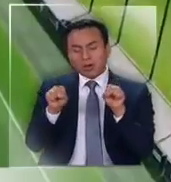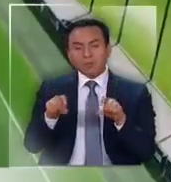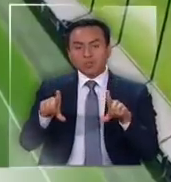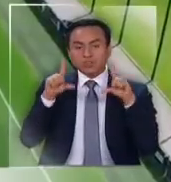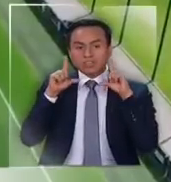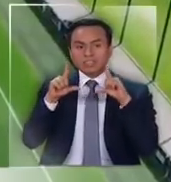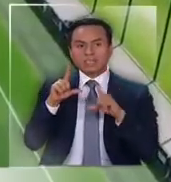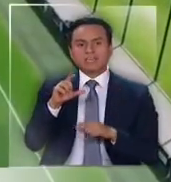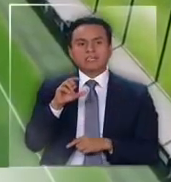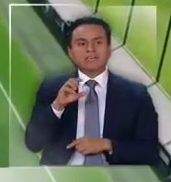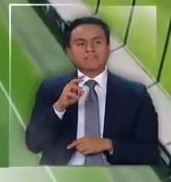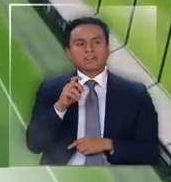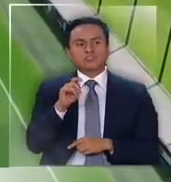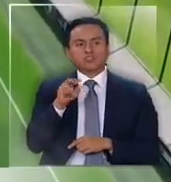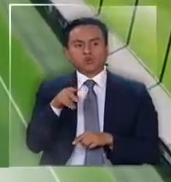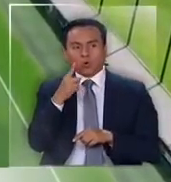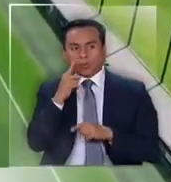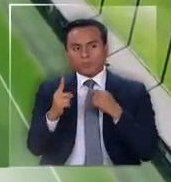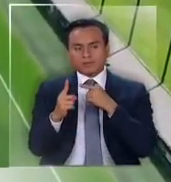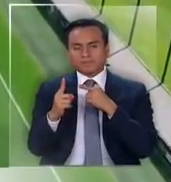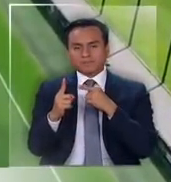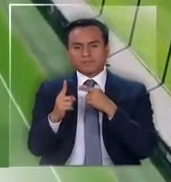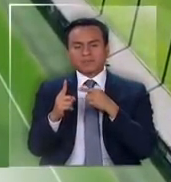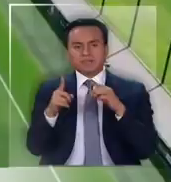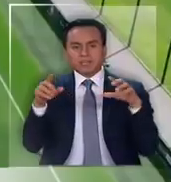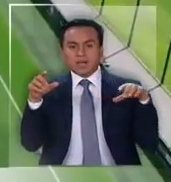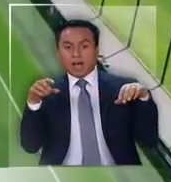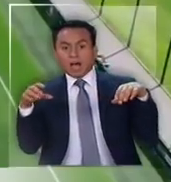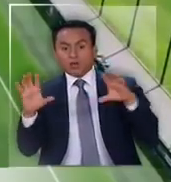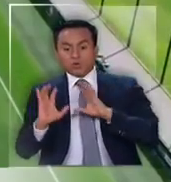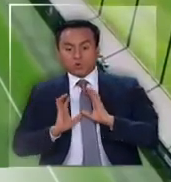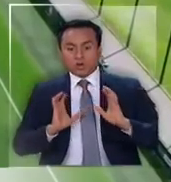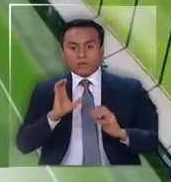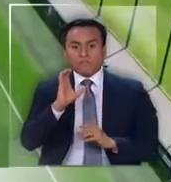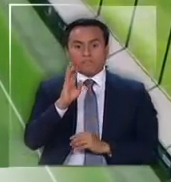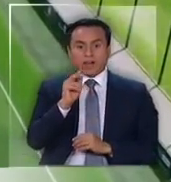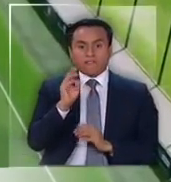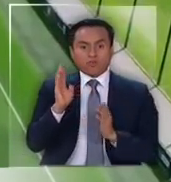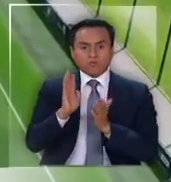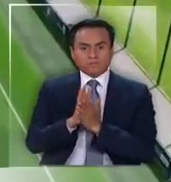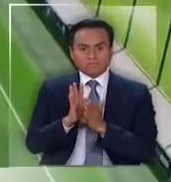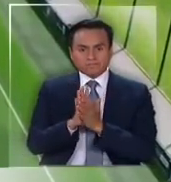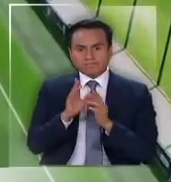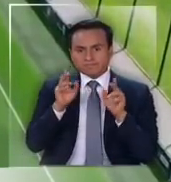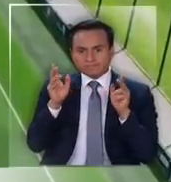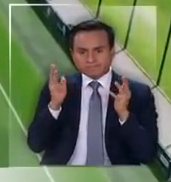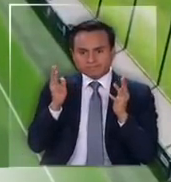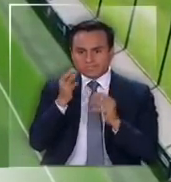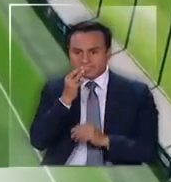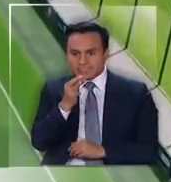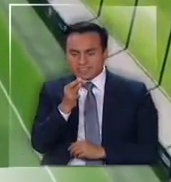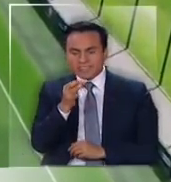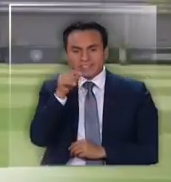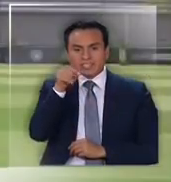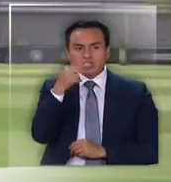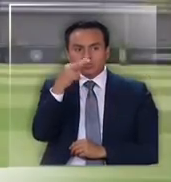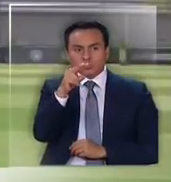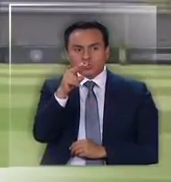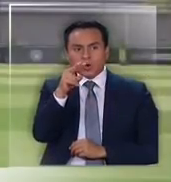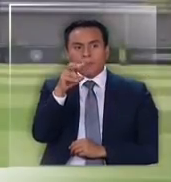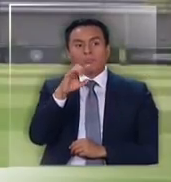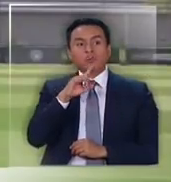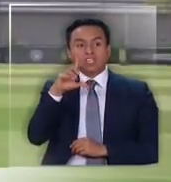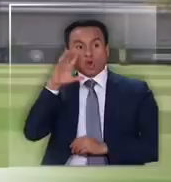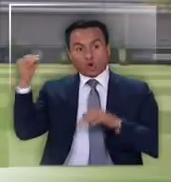portero Ederson, el rival en la pelea por el arco de Claudio Bravo en este equipo. Resulta que desde su